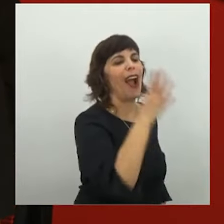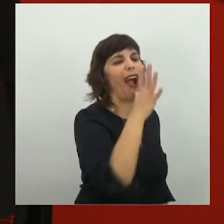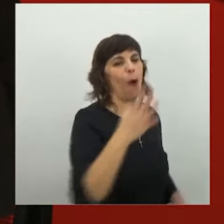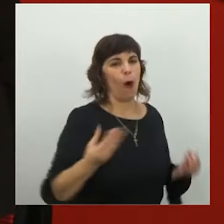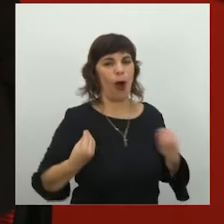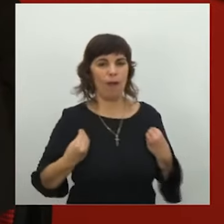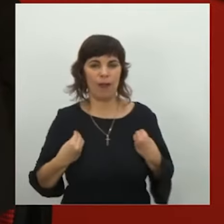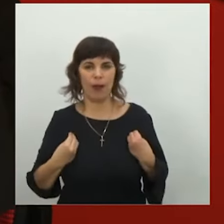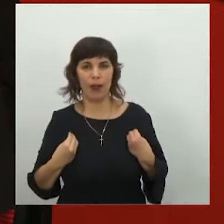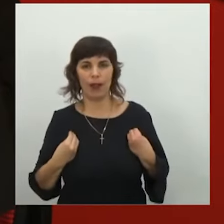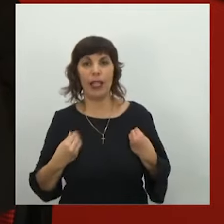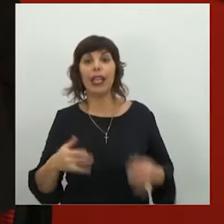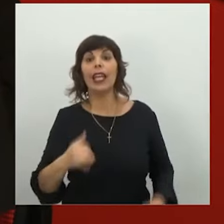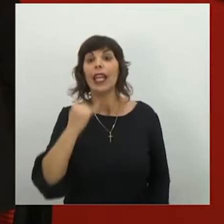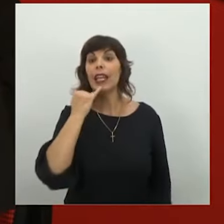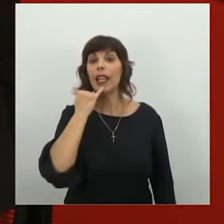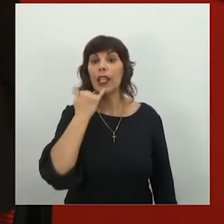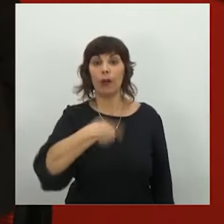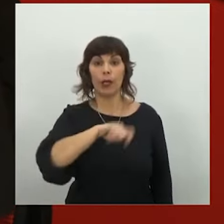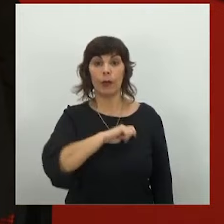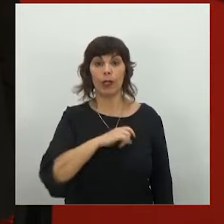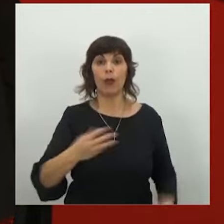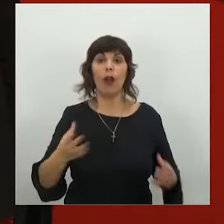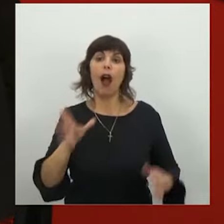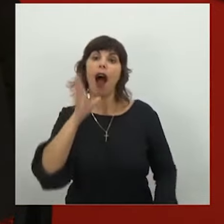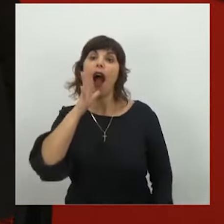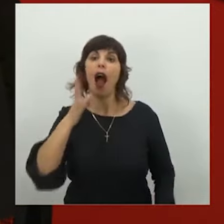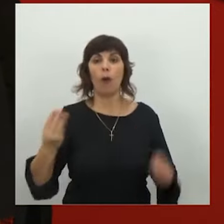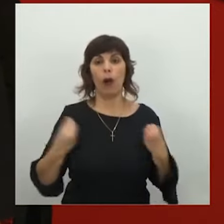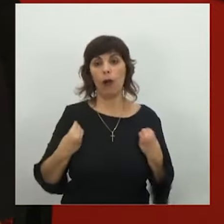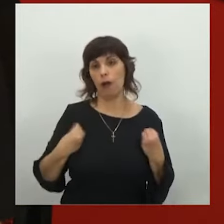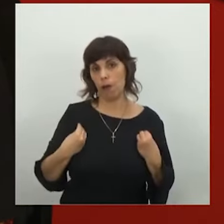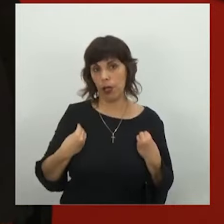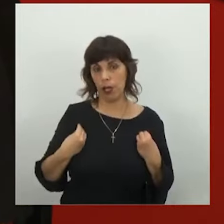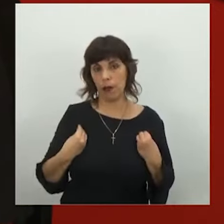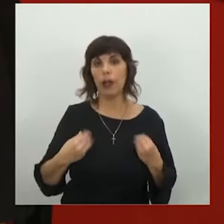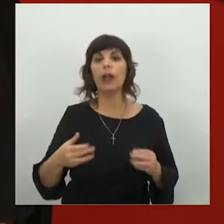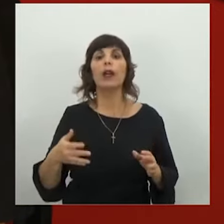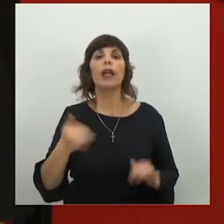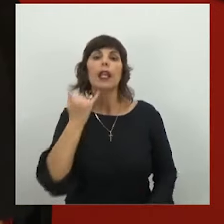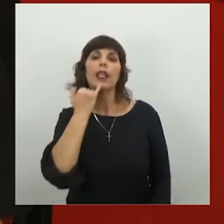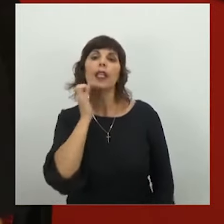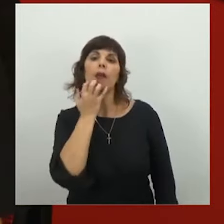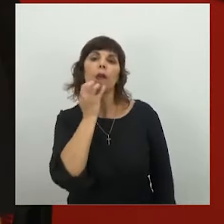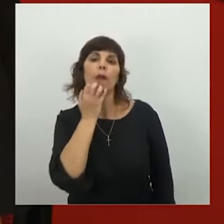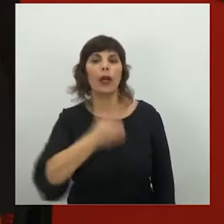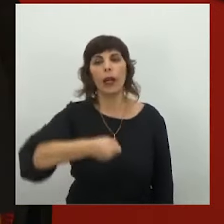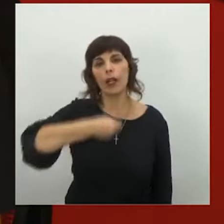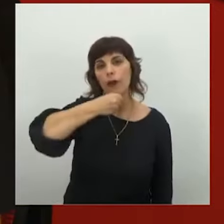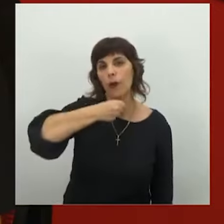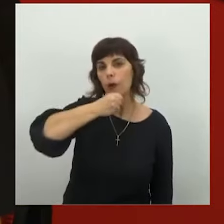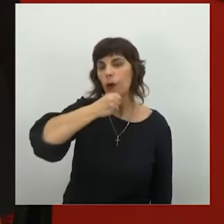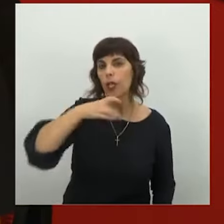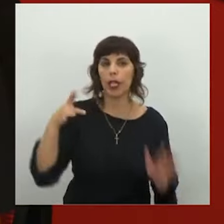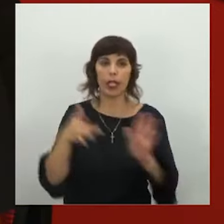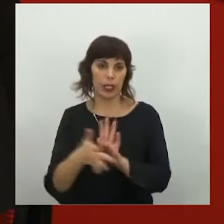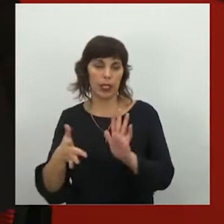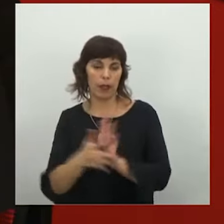español agua viva, en griego tienes que saber que pone agua que fluye,